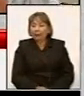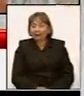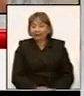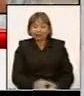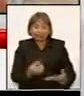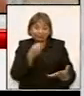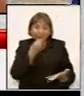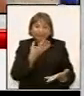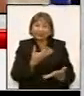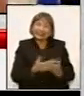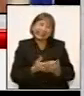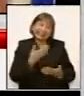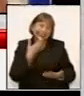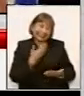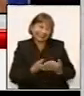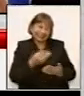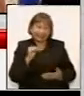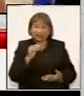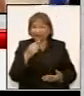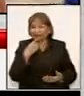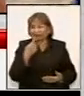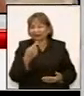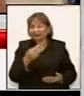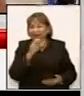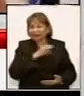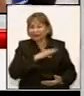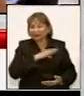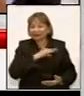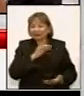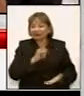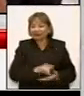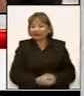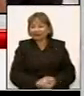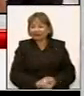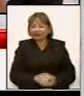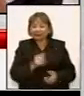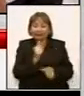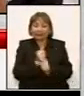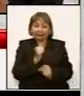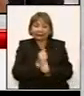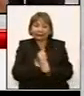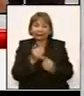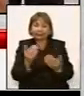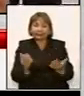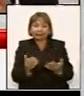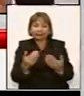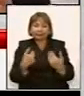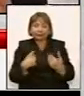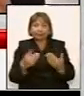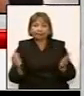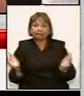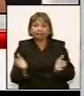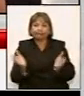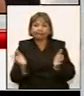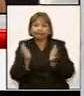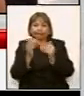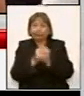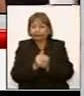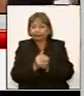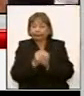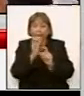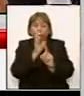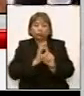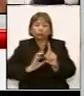Bueno, gracias Mario. Yo en realidad quiero aprovechar porque el trabajo que también venimos impulsando es en el tema